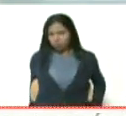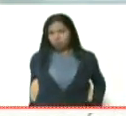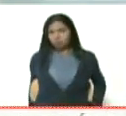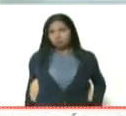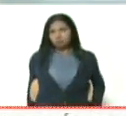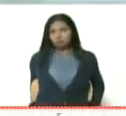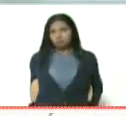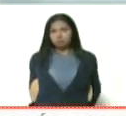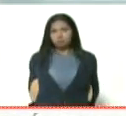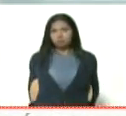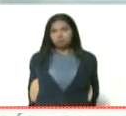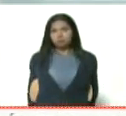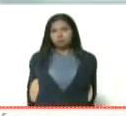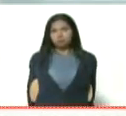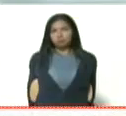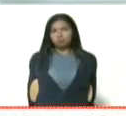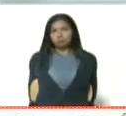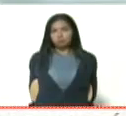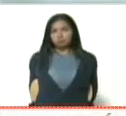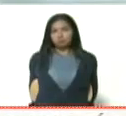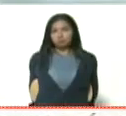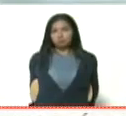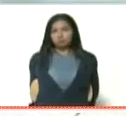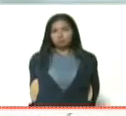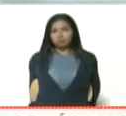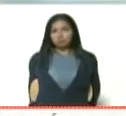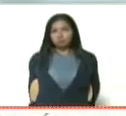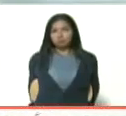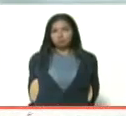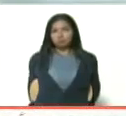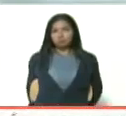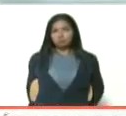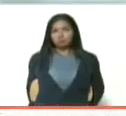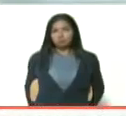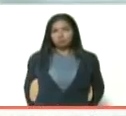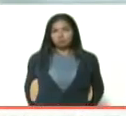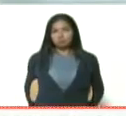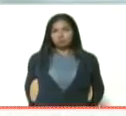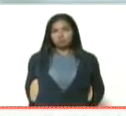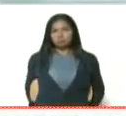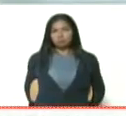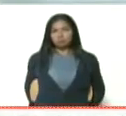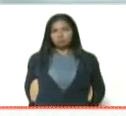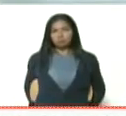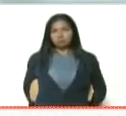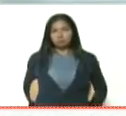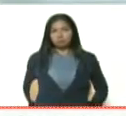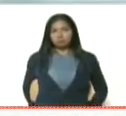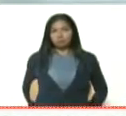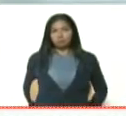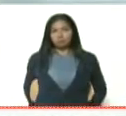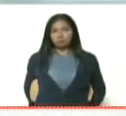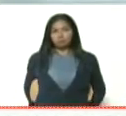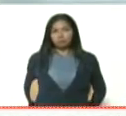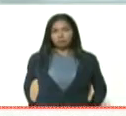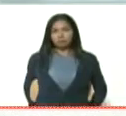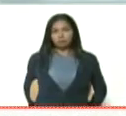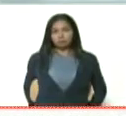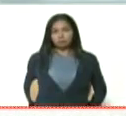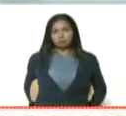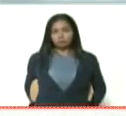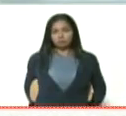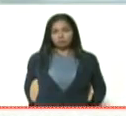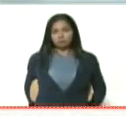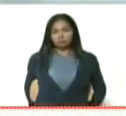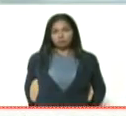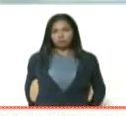Allá están. Y María José Arias, una mujer también al frente de esta industria empaquetado de arroz que está